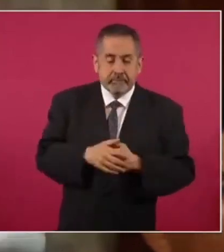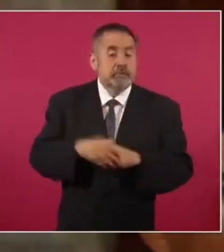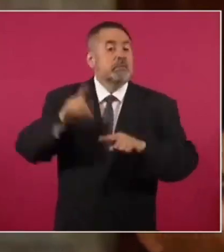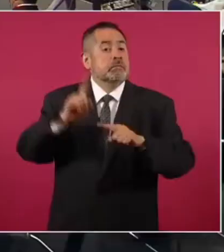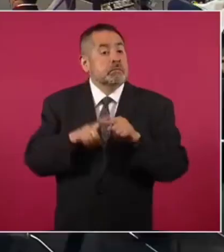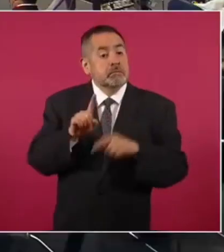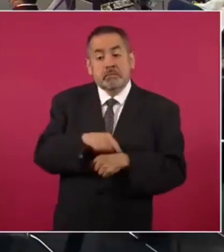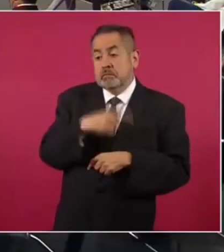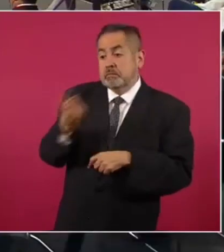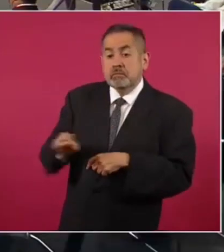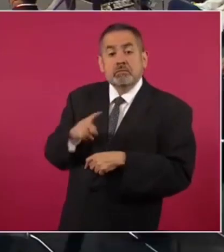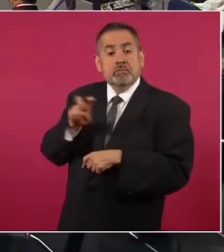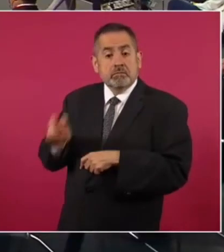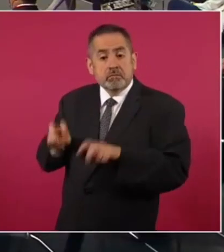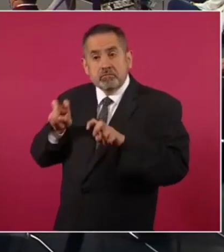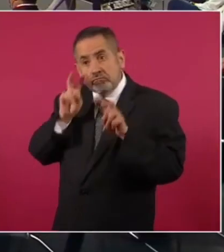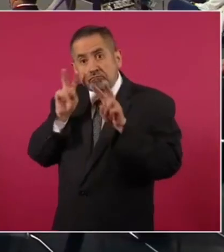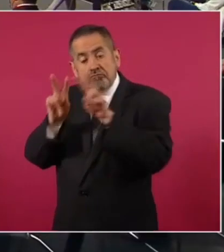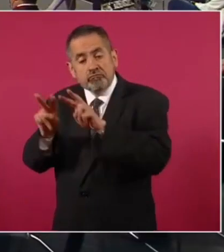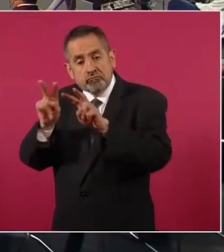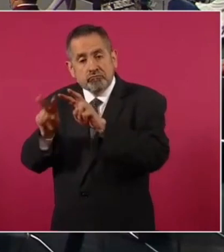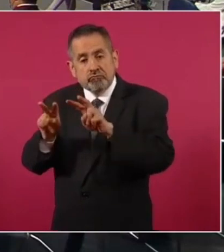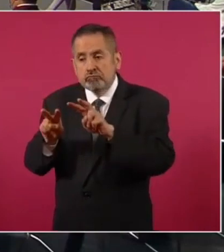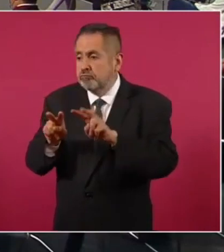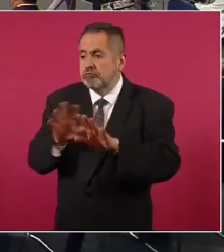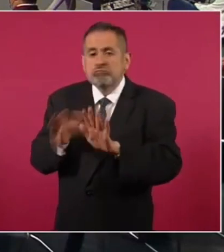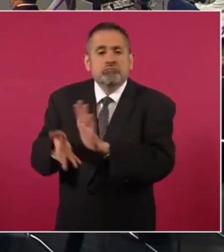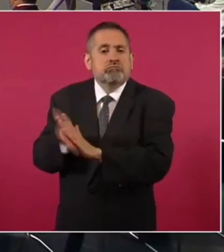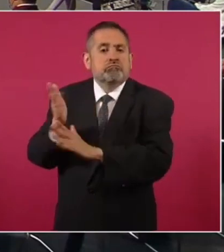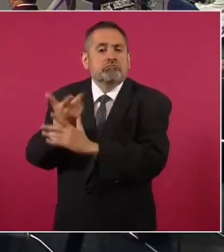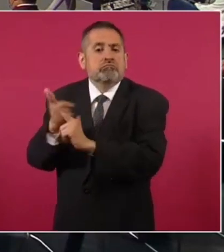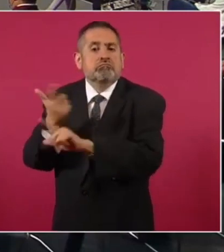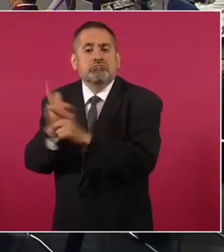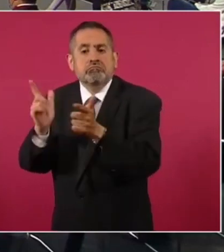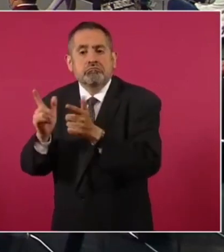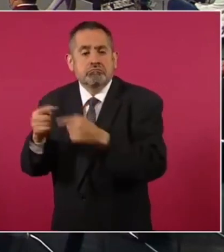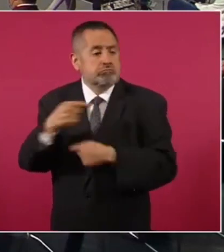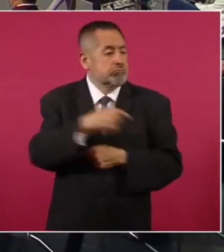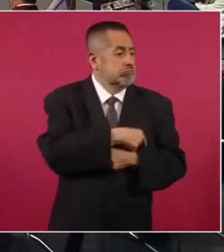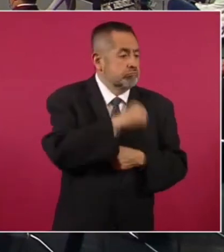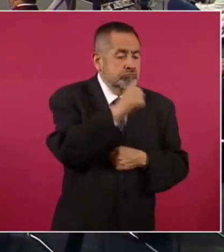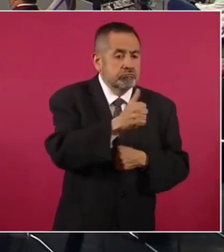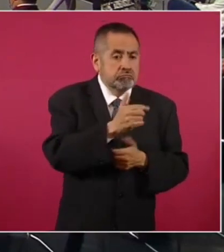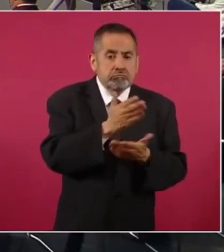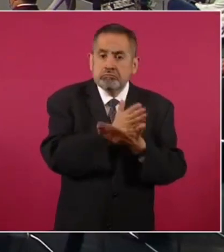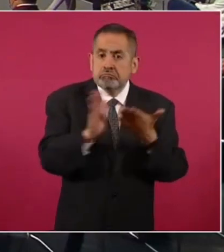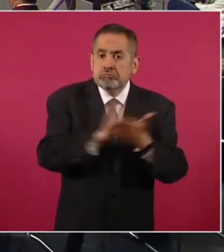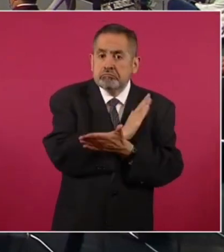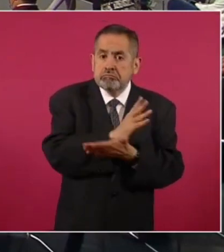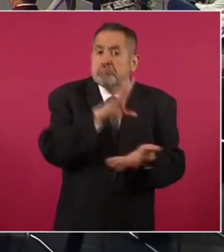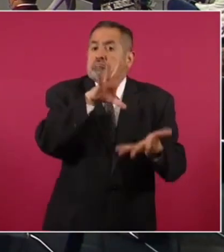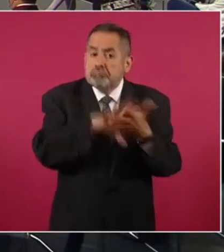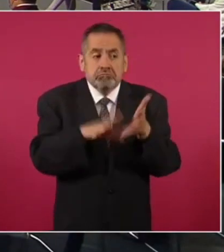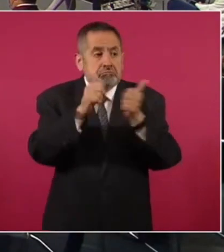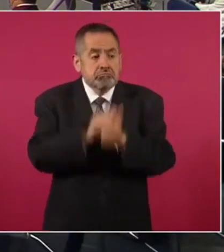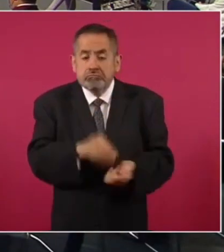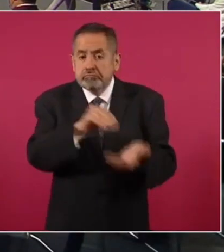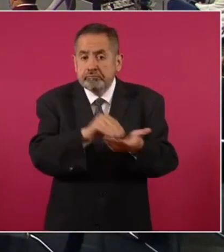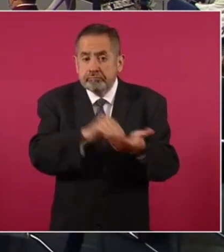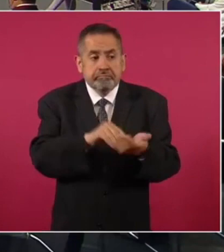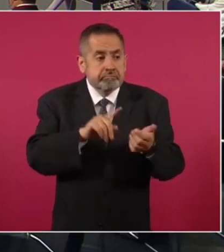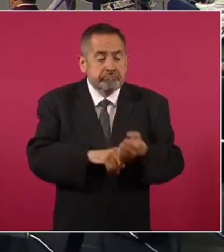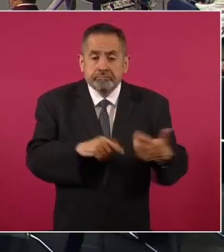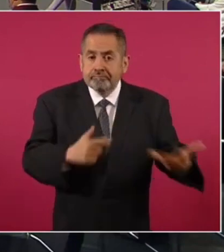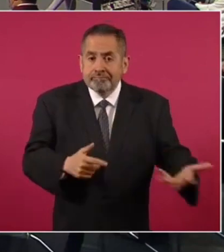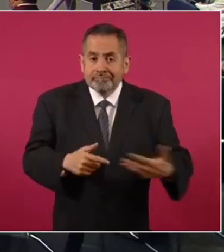estaba viendo el monitor, él ya salió libre. Entonces, estas personas 9 que ya son en libertad, 3 en